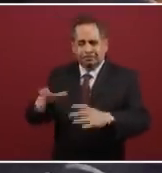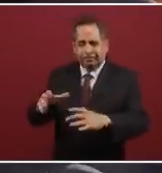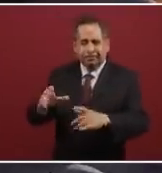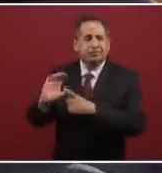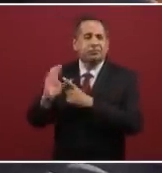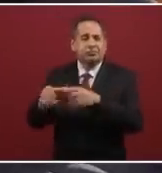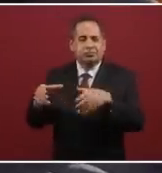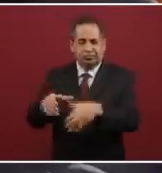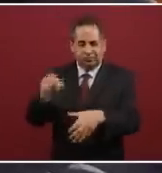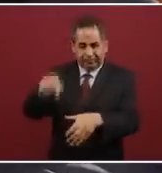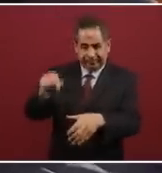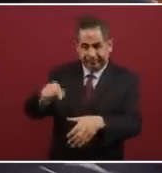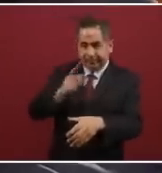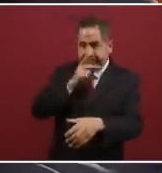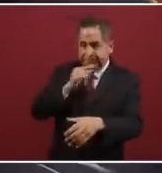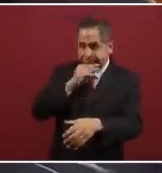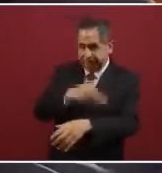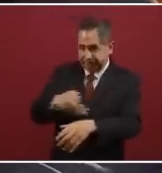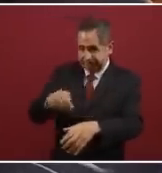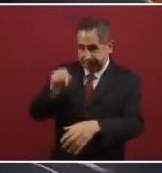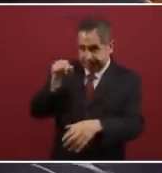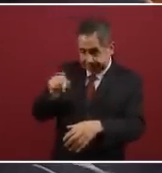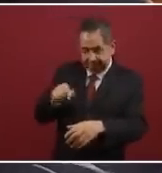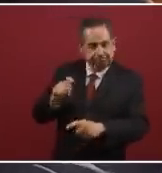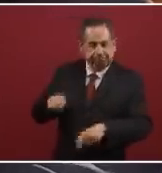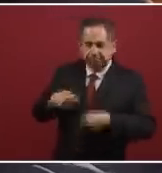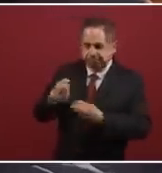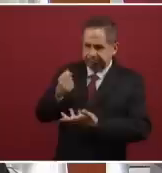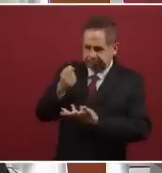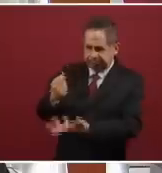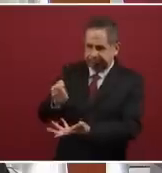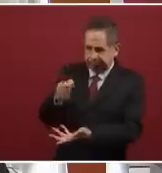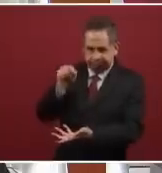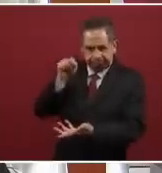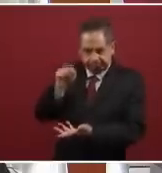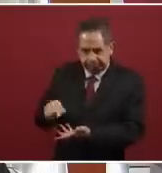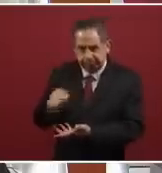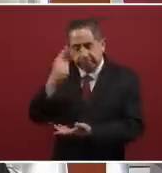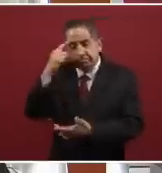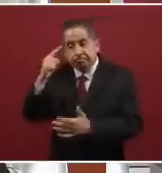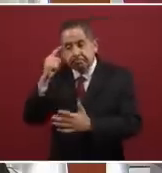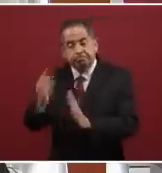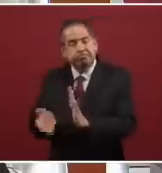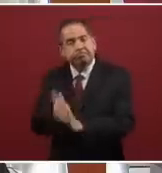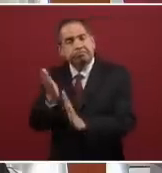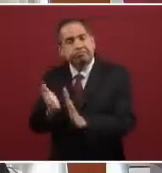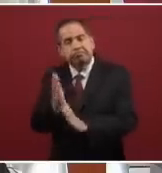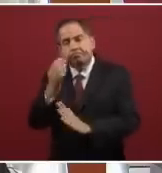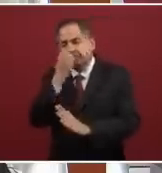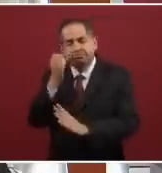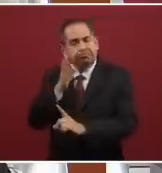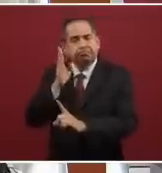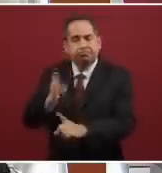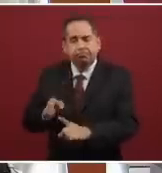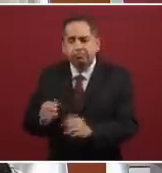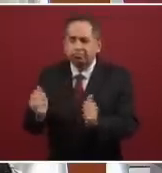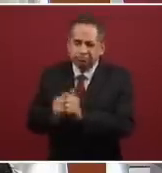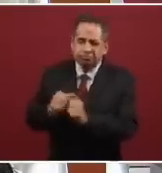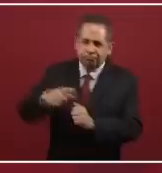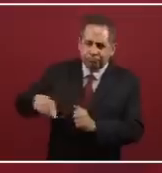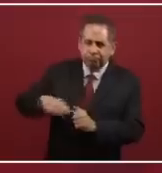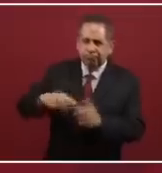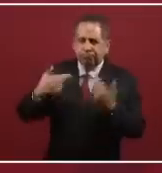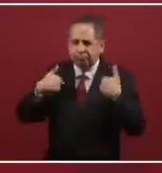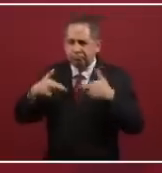comités que se integren con padres de familias, con madres de familias, con maestros, lo